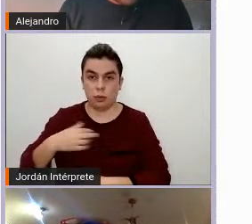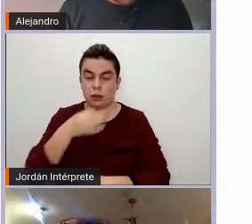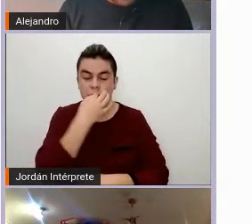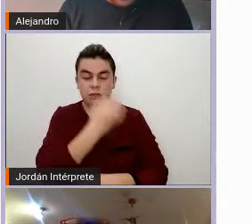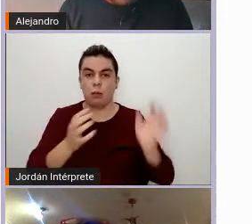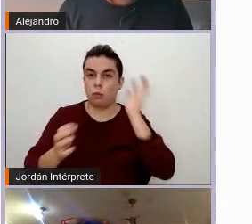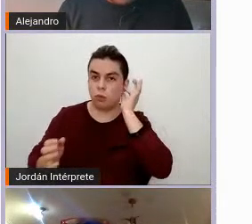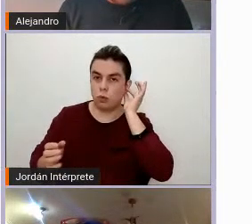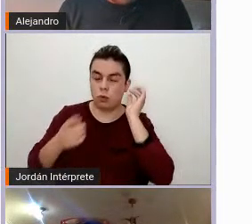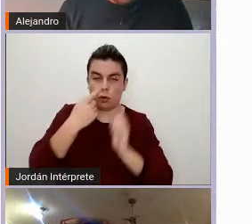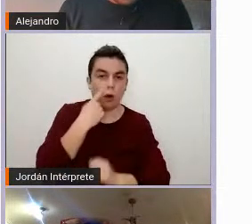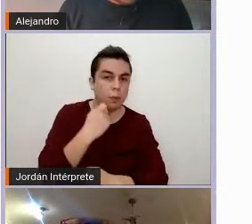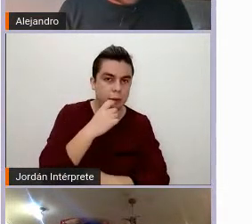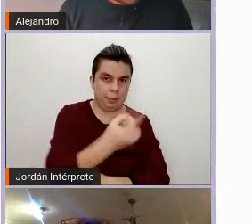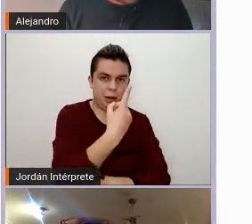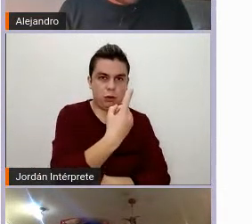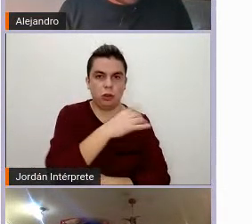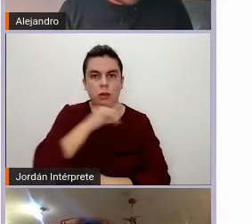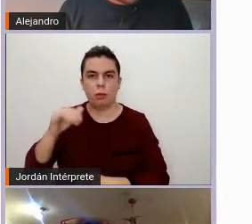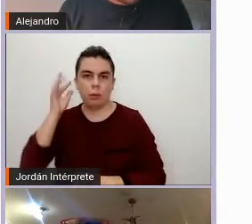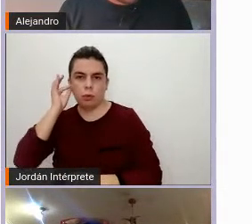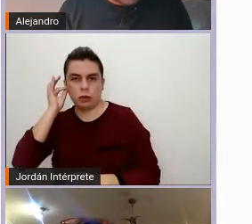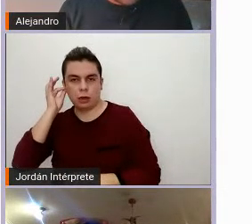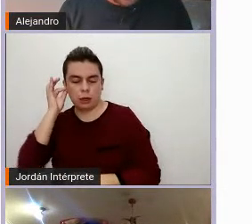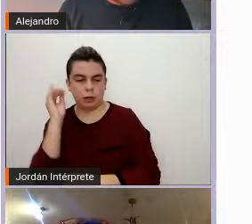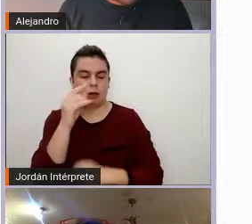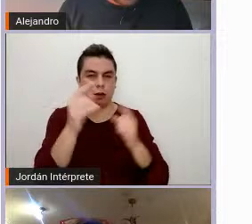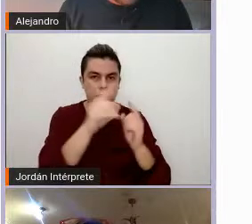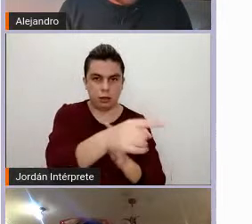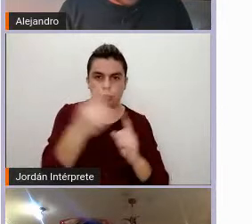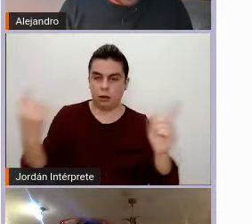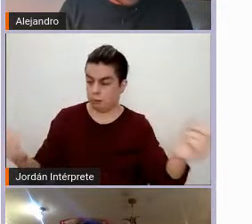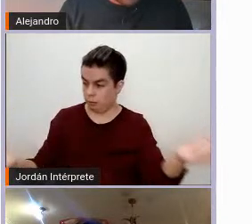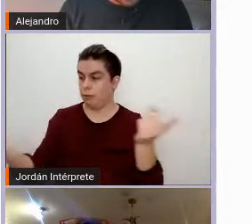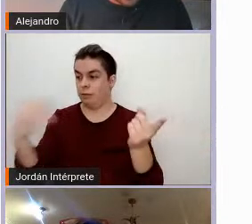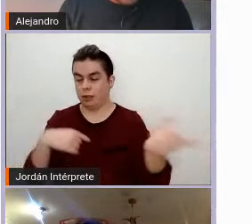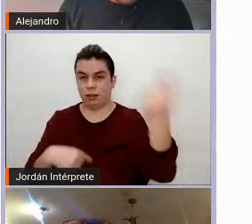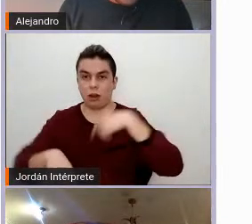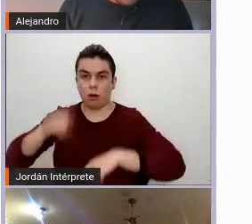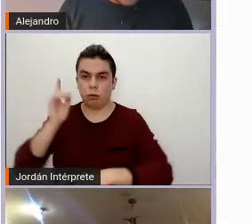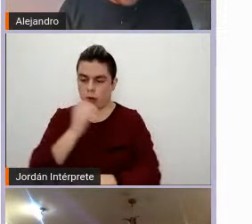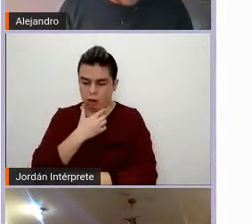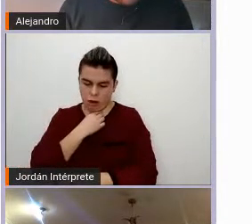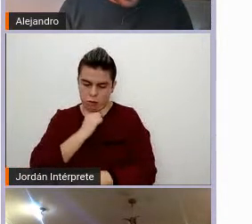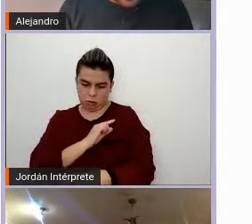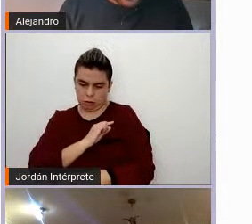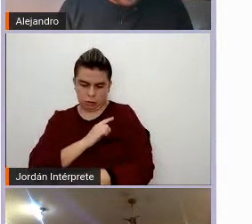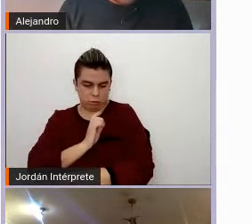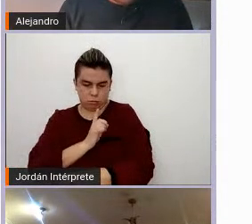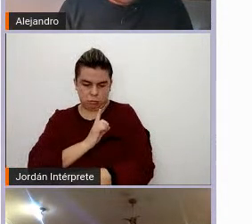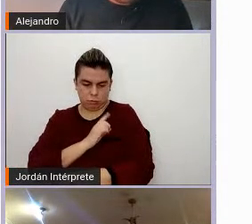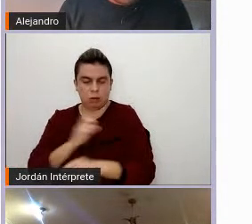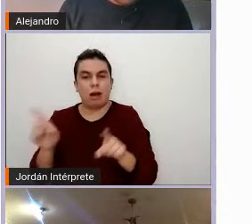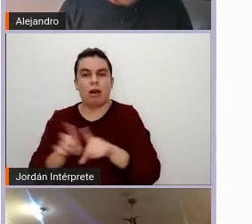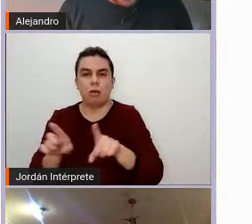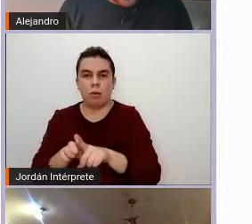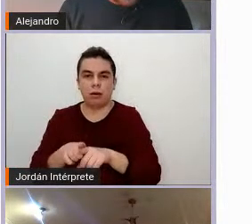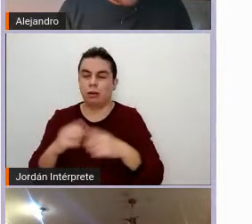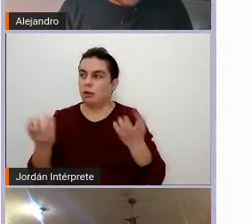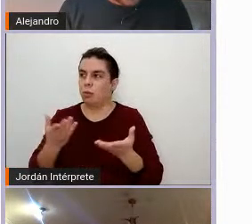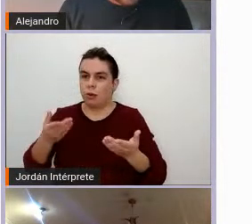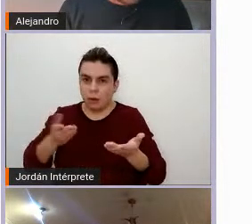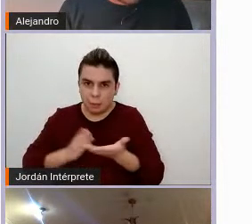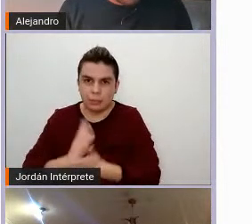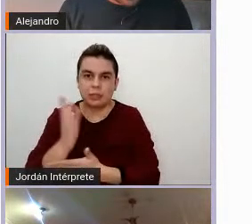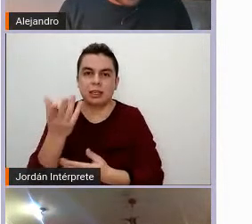enseguida nombra a una mujer y todos van saliendo a bailar por obligación, quieran o no quieran. Y así el baile es un hermoso